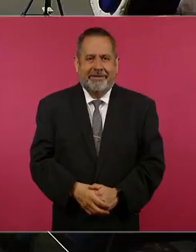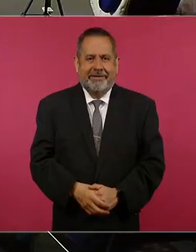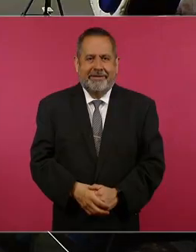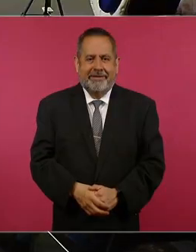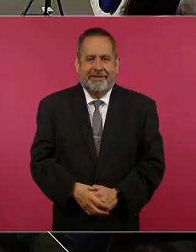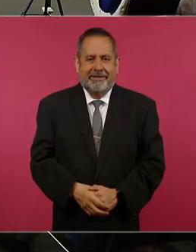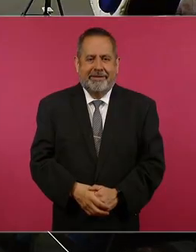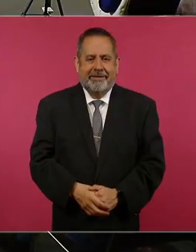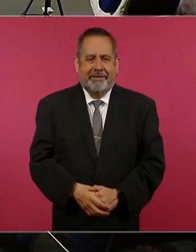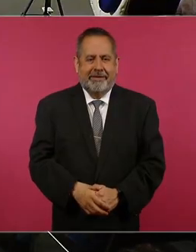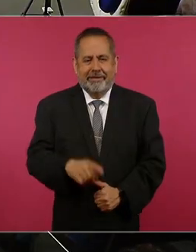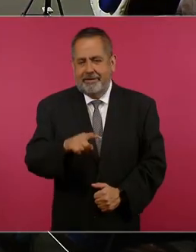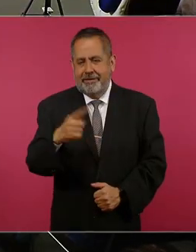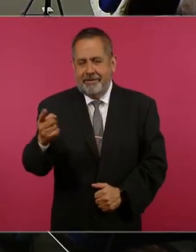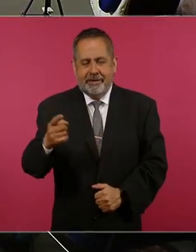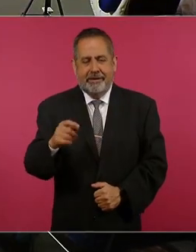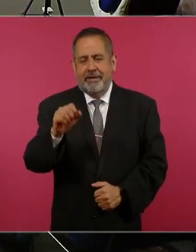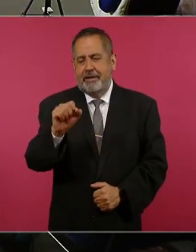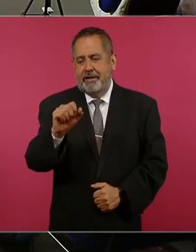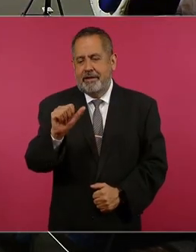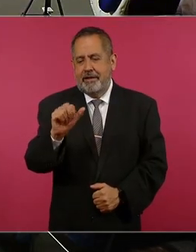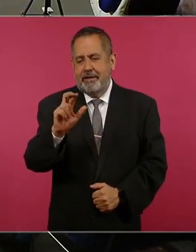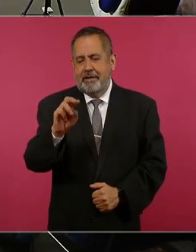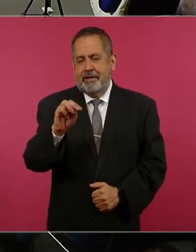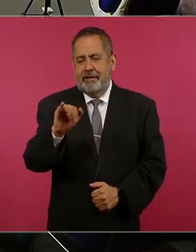Y acá Sarmiento.